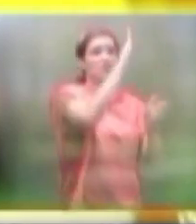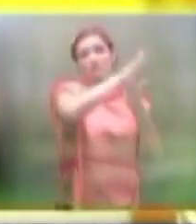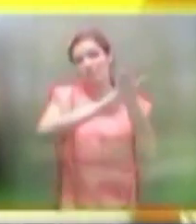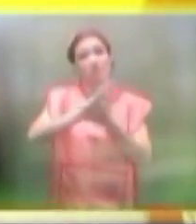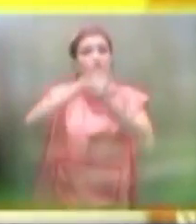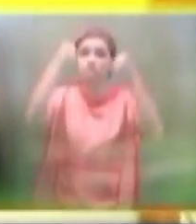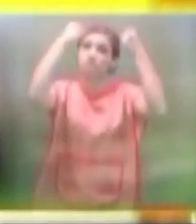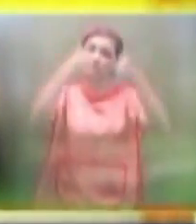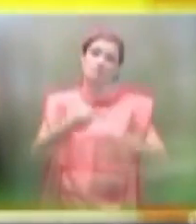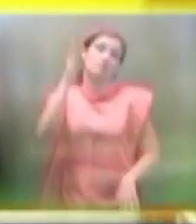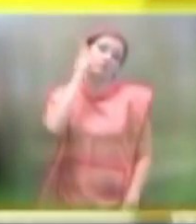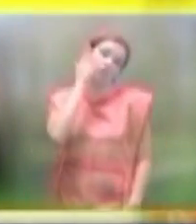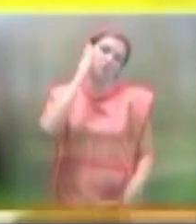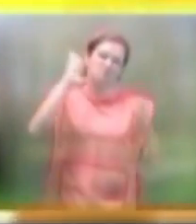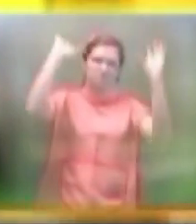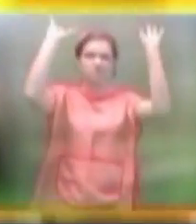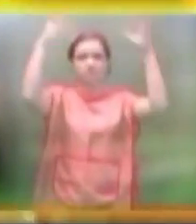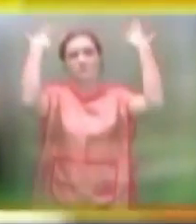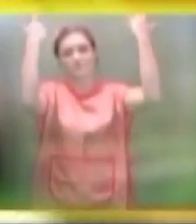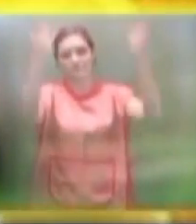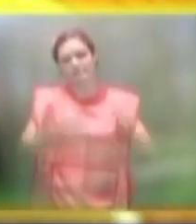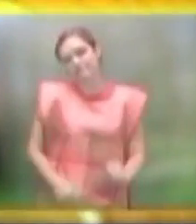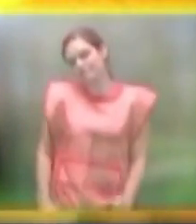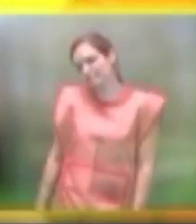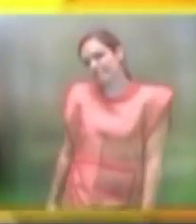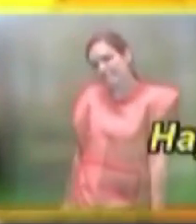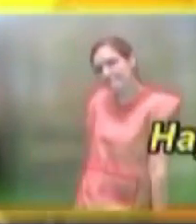a ningún lado y mi mamita se enojó.